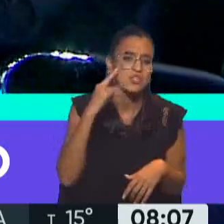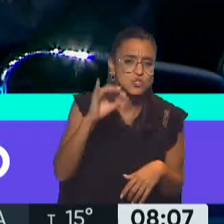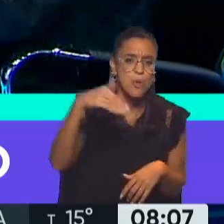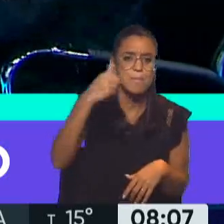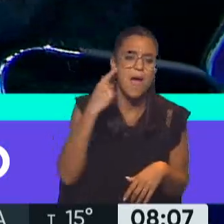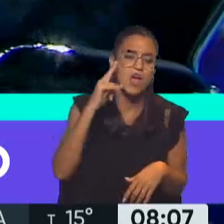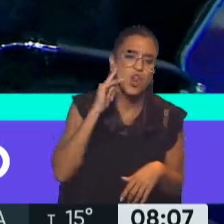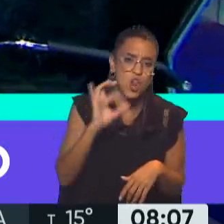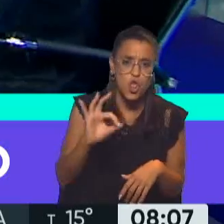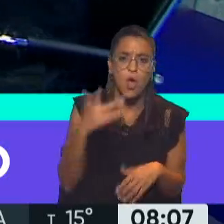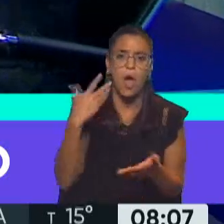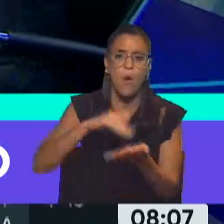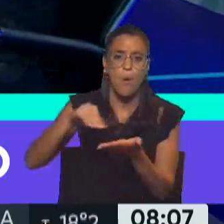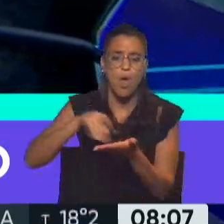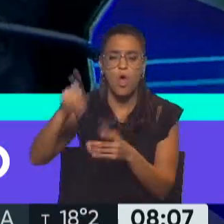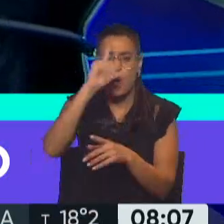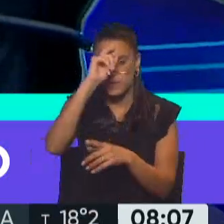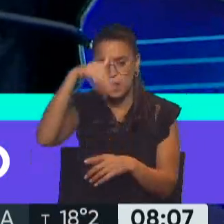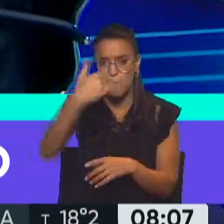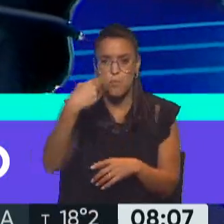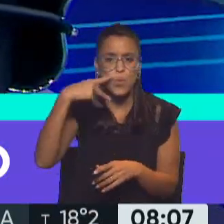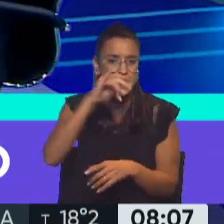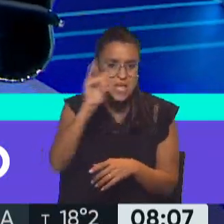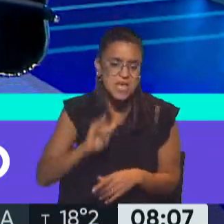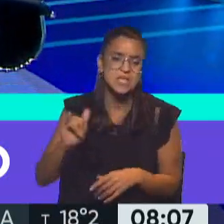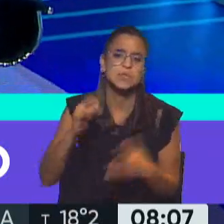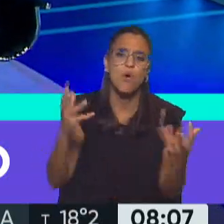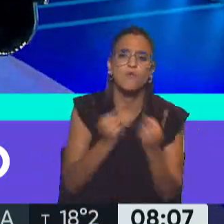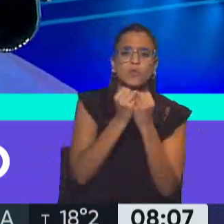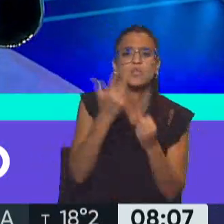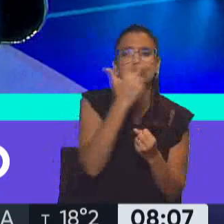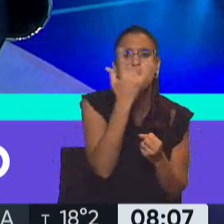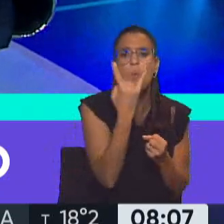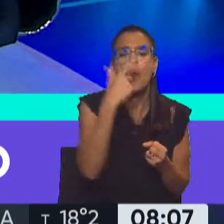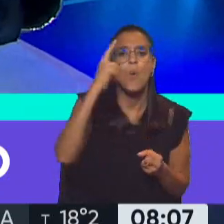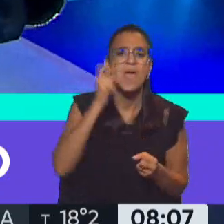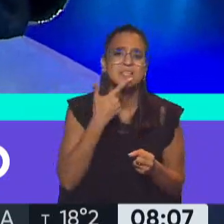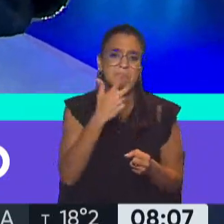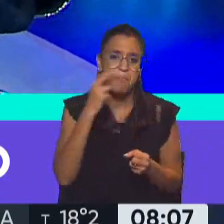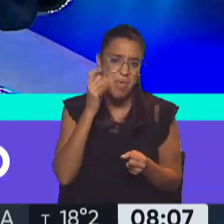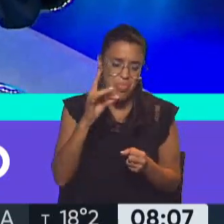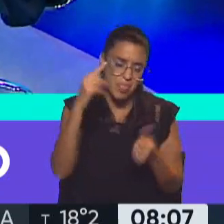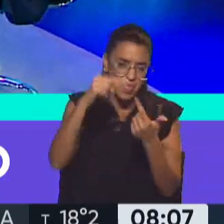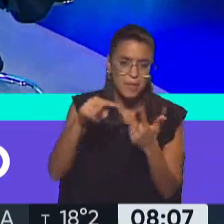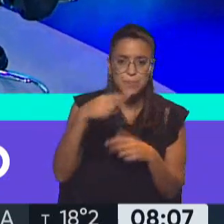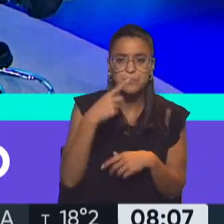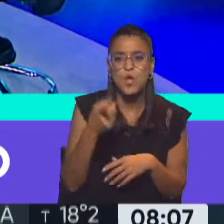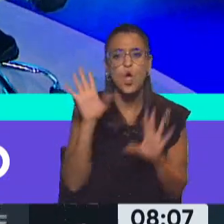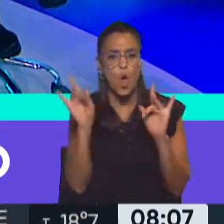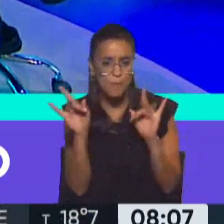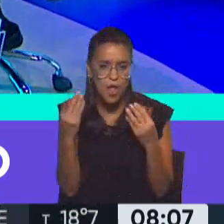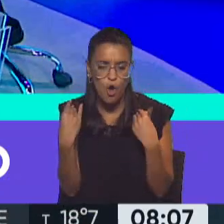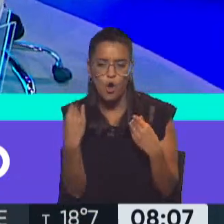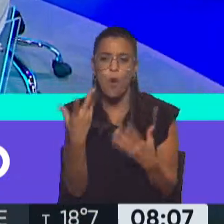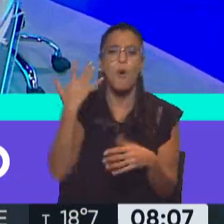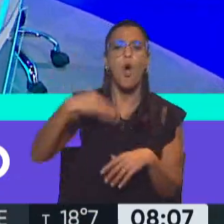el abogado nuestro del Hospital Muniz, de la Fundación claro. Puig, de la SADI. Hay un tema complejo a veces en cómo implementar